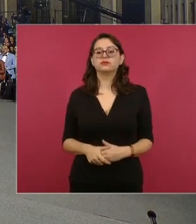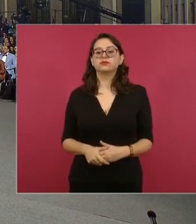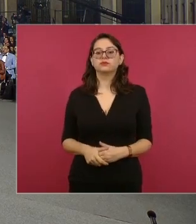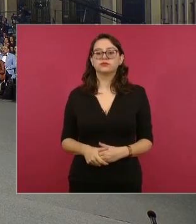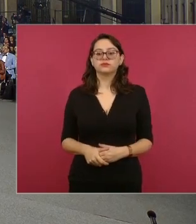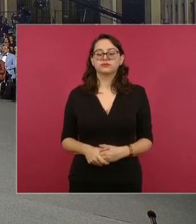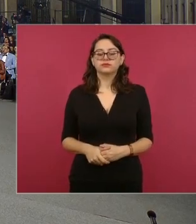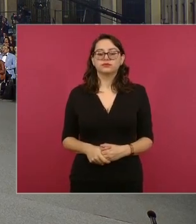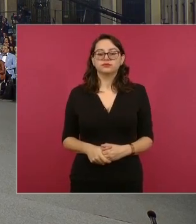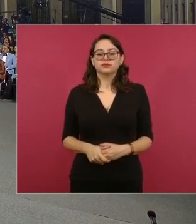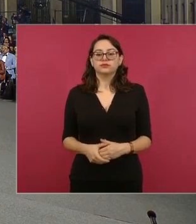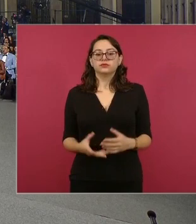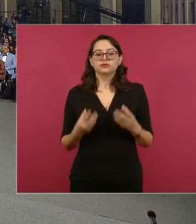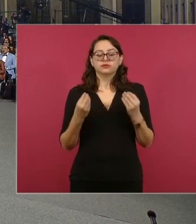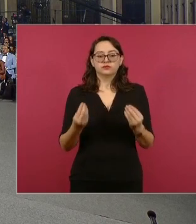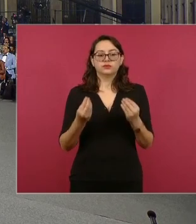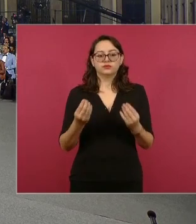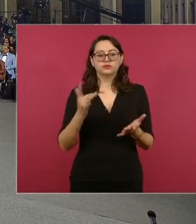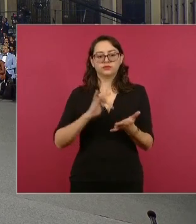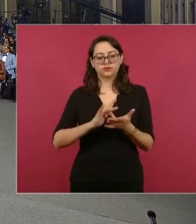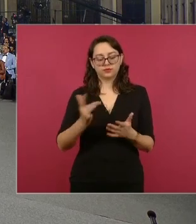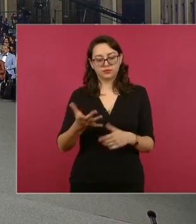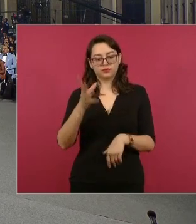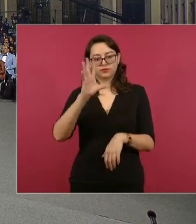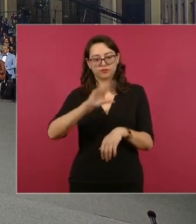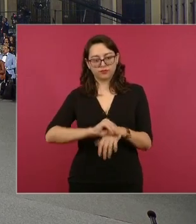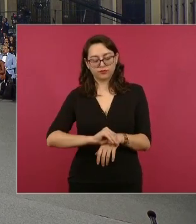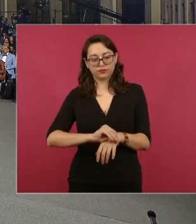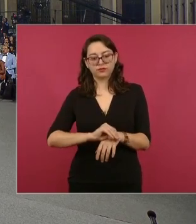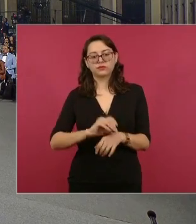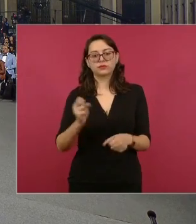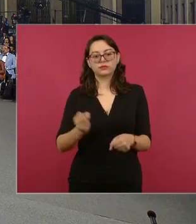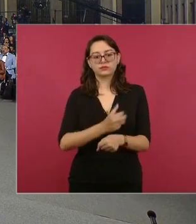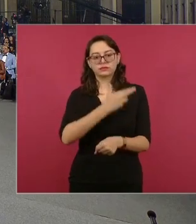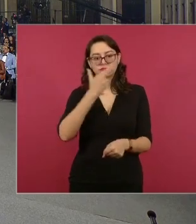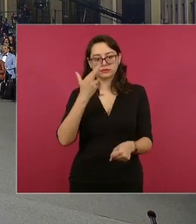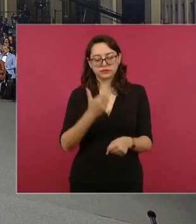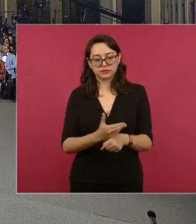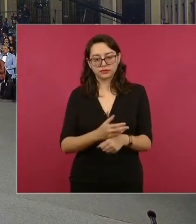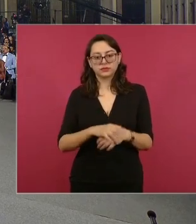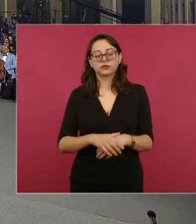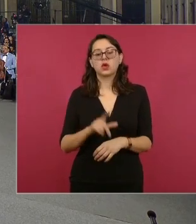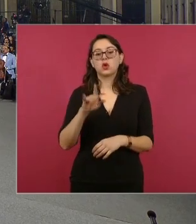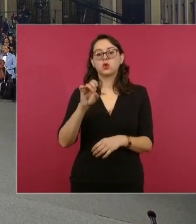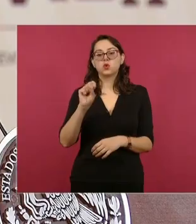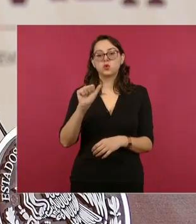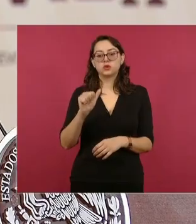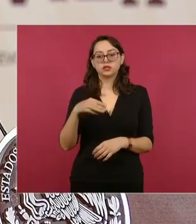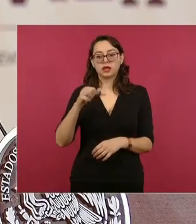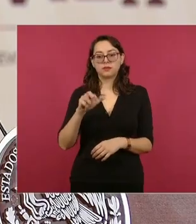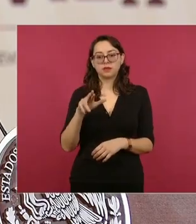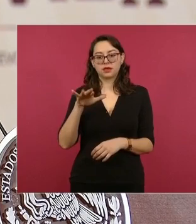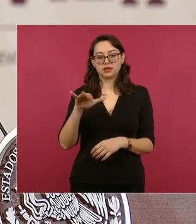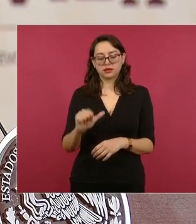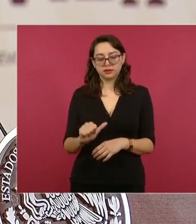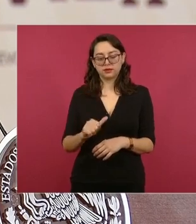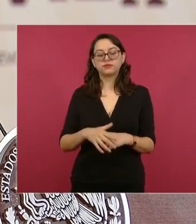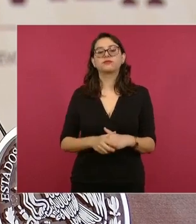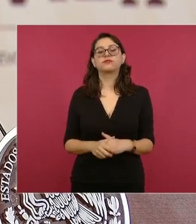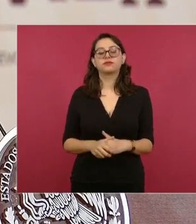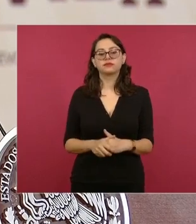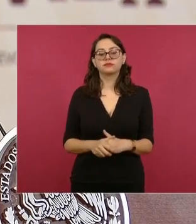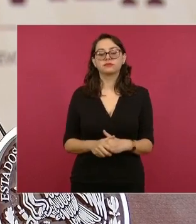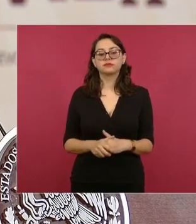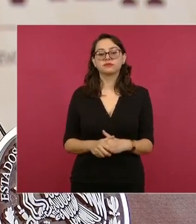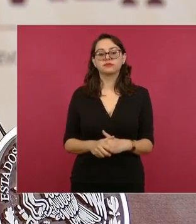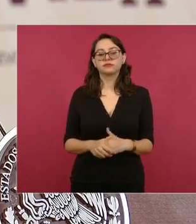Muchas gracias. Con su permiso, señora secretaria, Luisa María Alcalde, secretario del COSER, muy buenos días a todas y a todos. Como todos